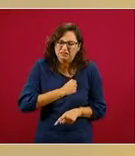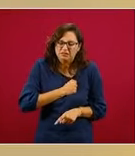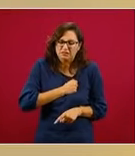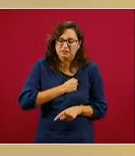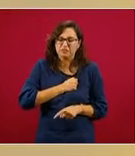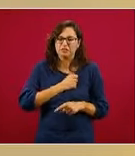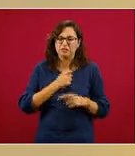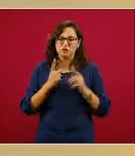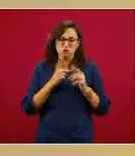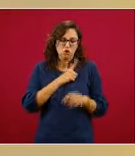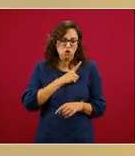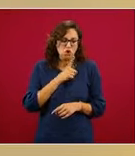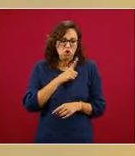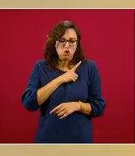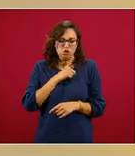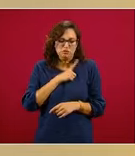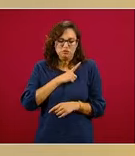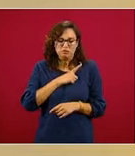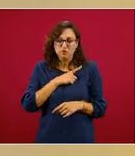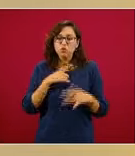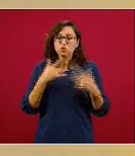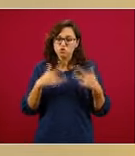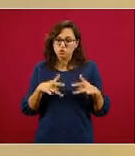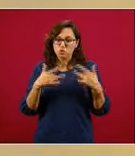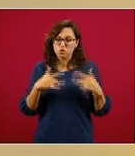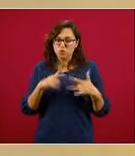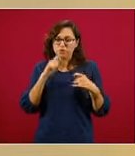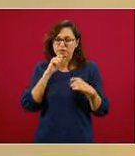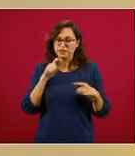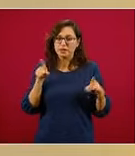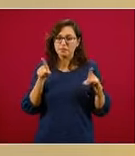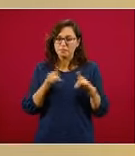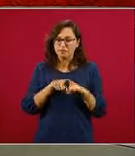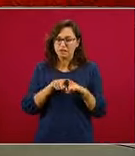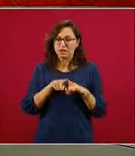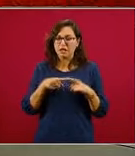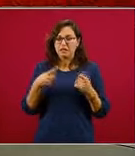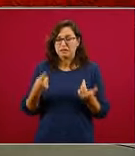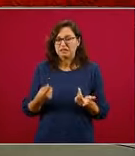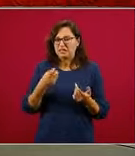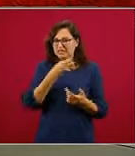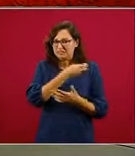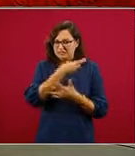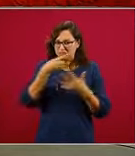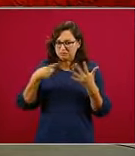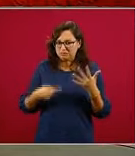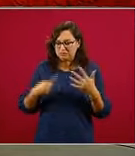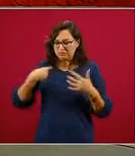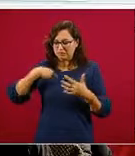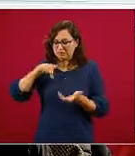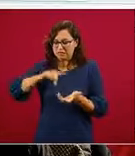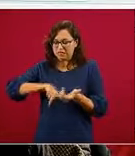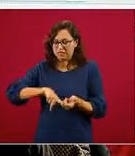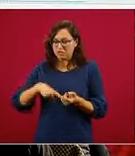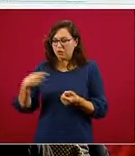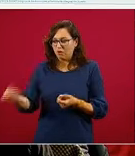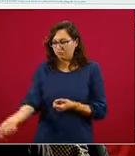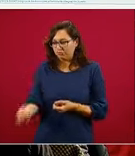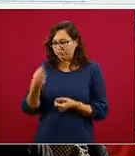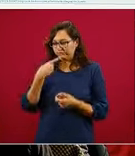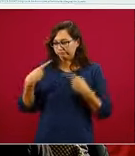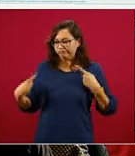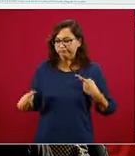aislamiento social por los receptores mu y receptores kappa, otros opioides. Entonces es importante saber por qué